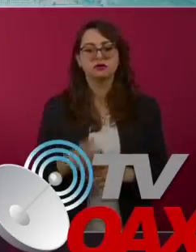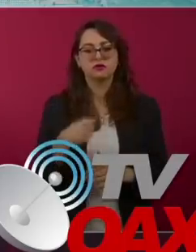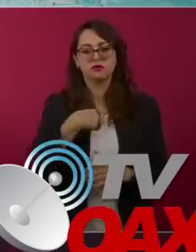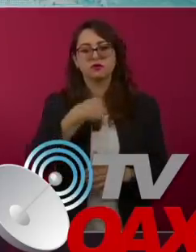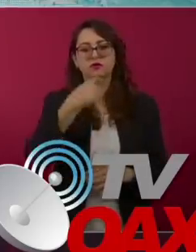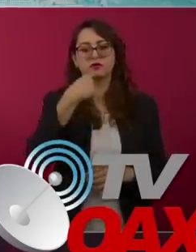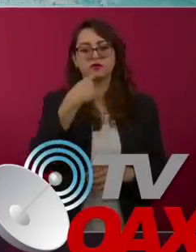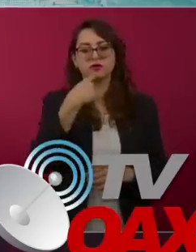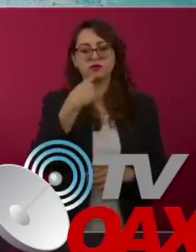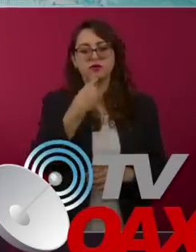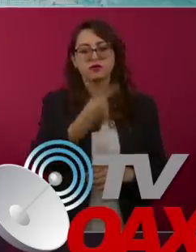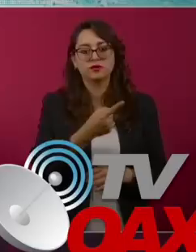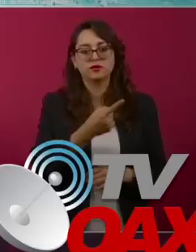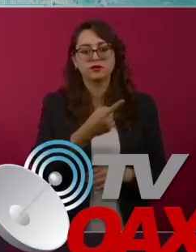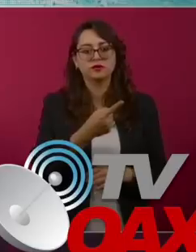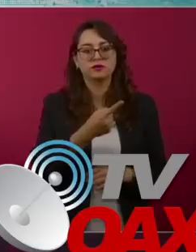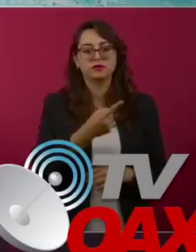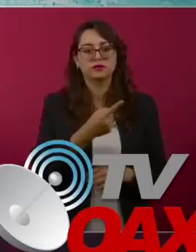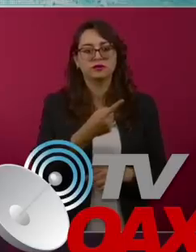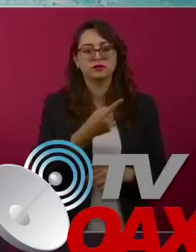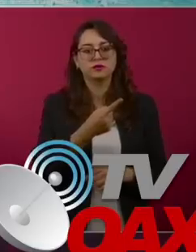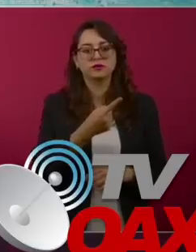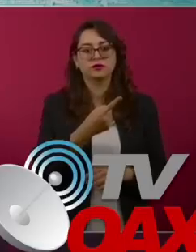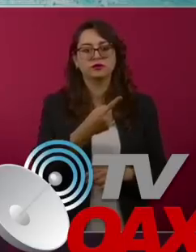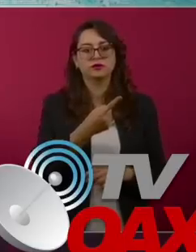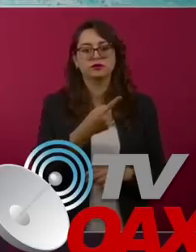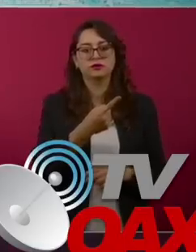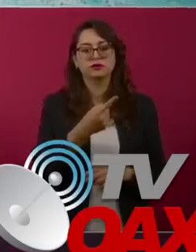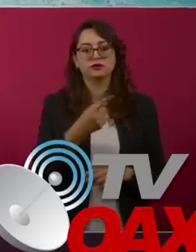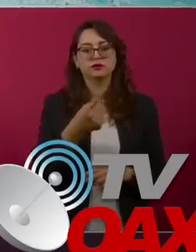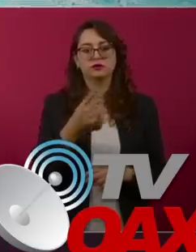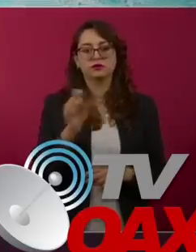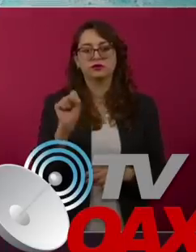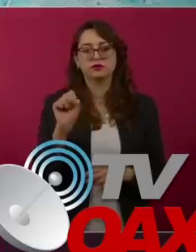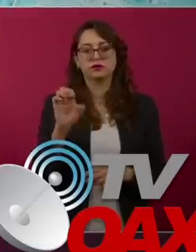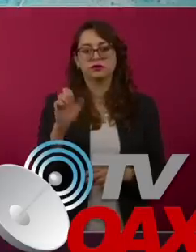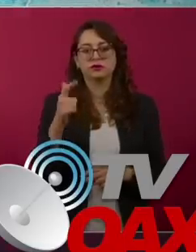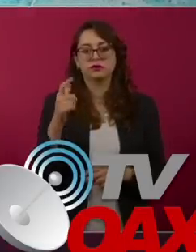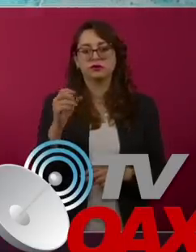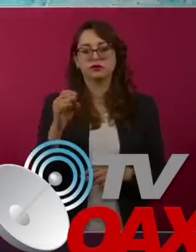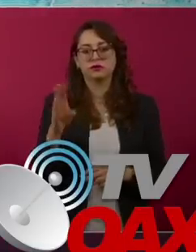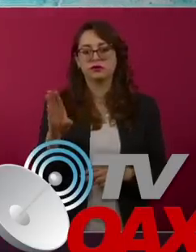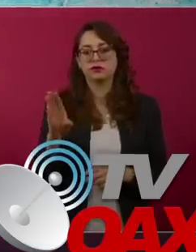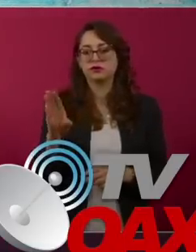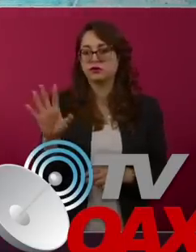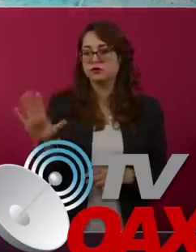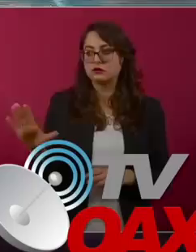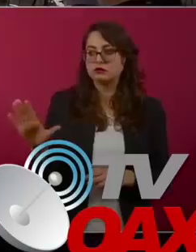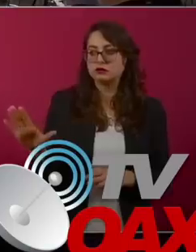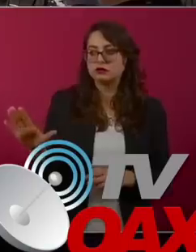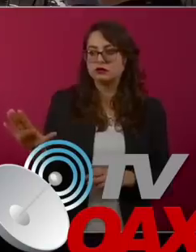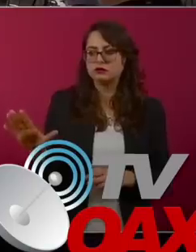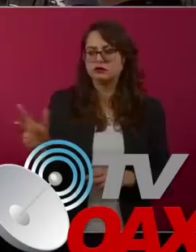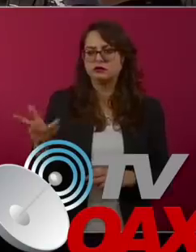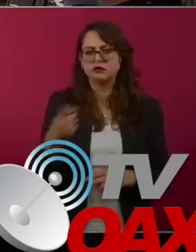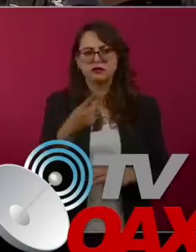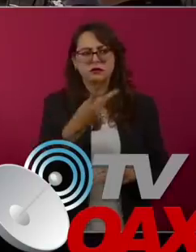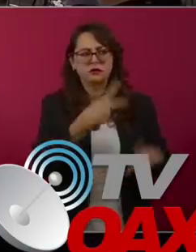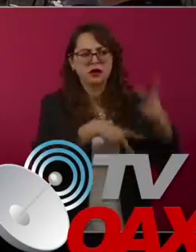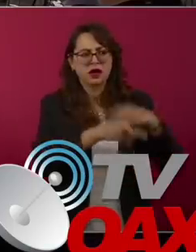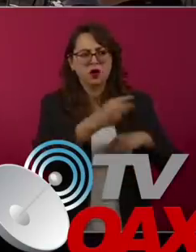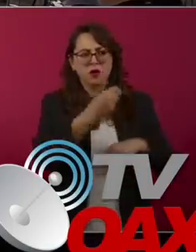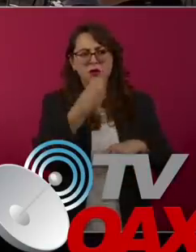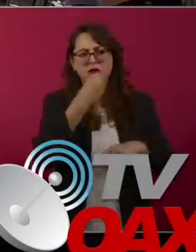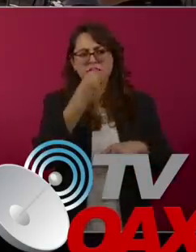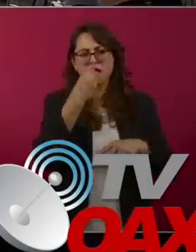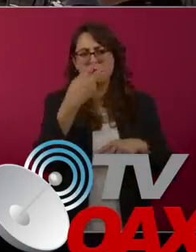empresa Grupo México. A través de la conferencia de prensa, el presidente de México dio los grandes detalles